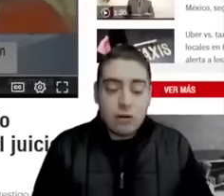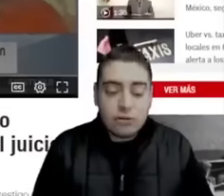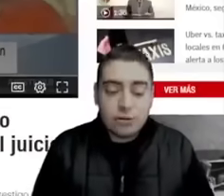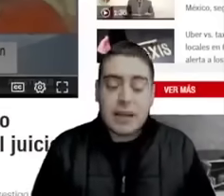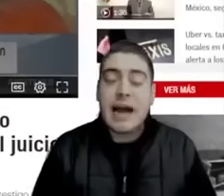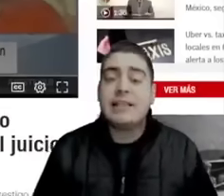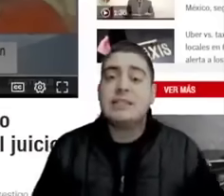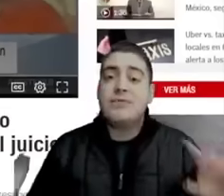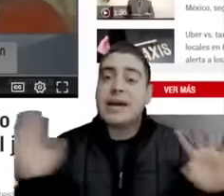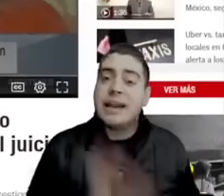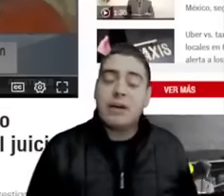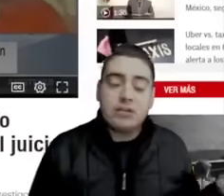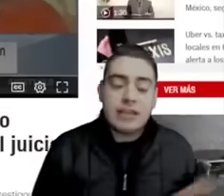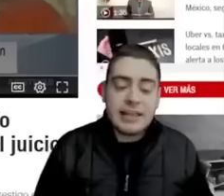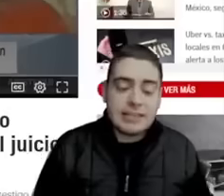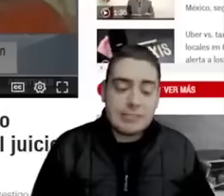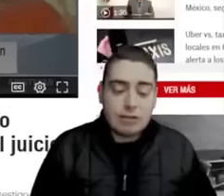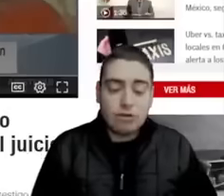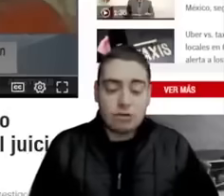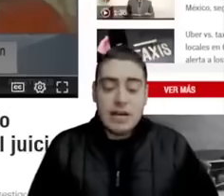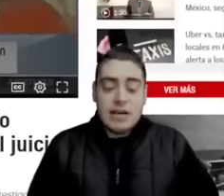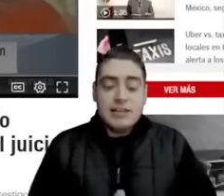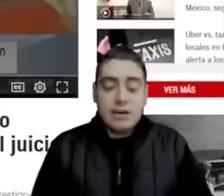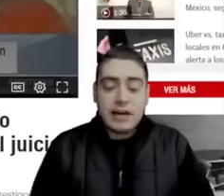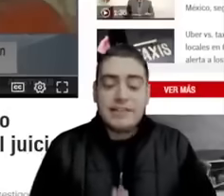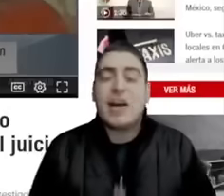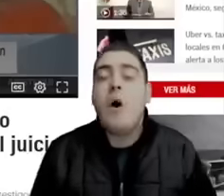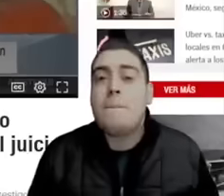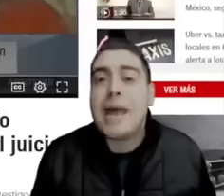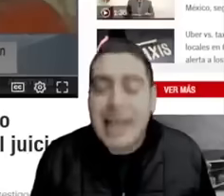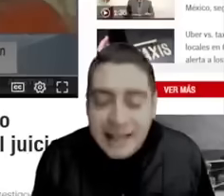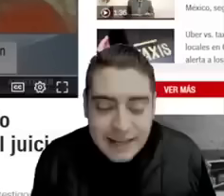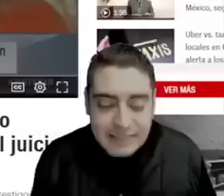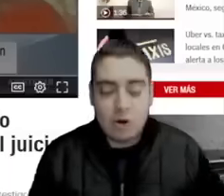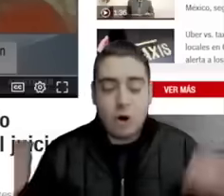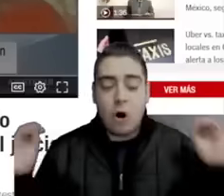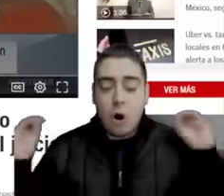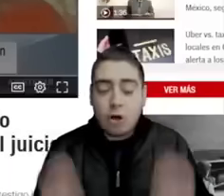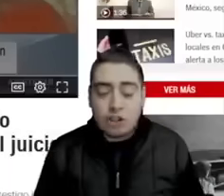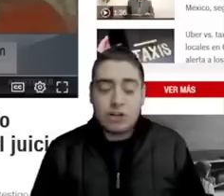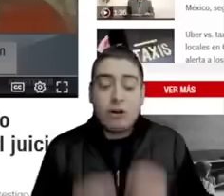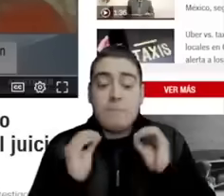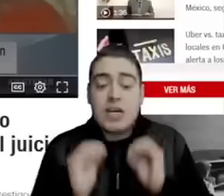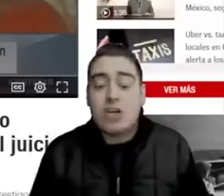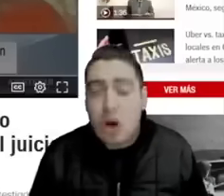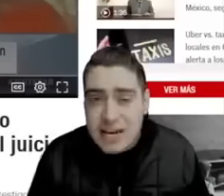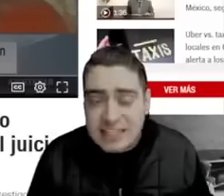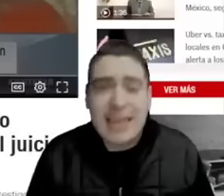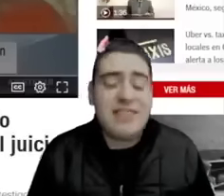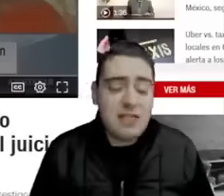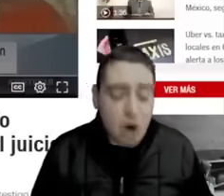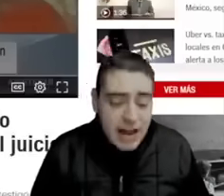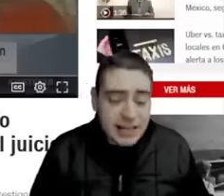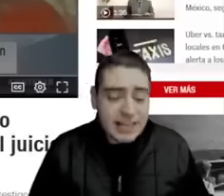que incluso al testificar en contra de este machuchón, dijo que entregó maletas con 8